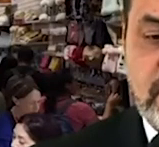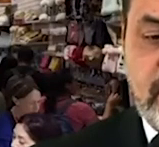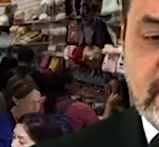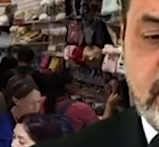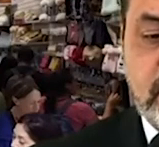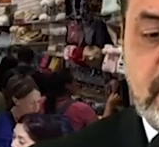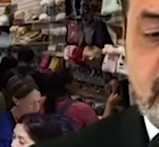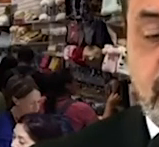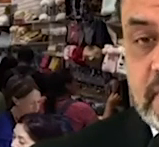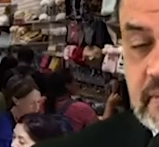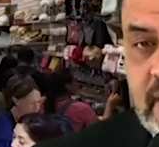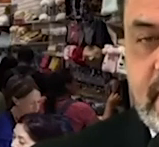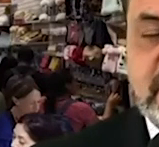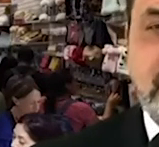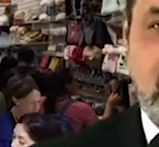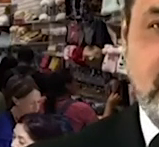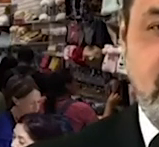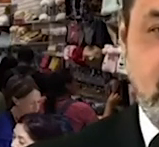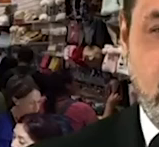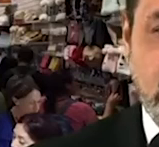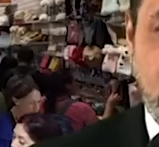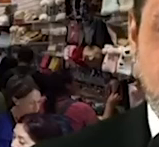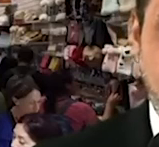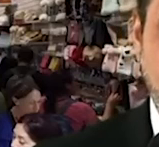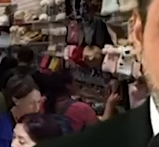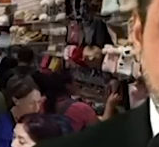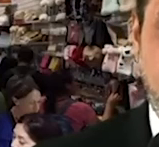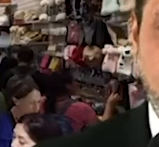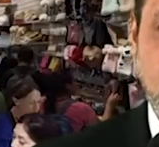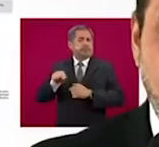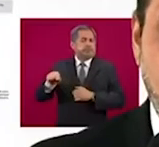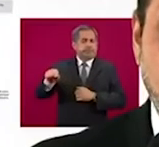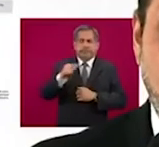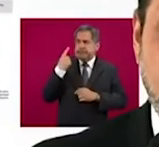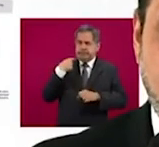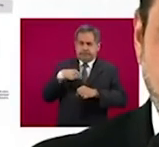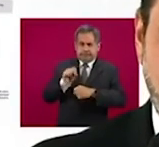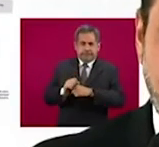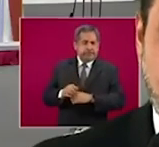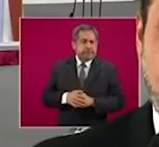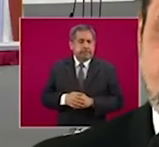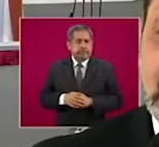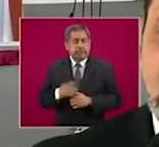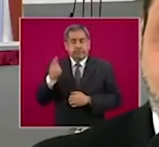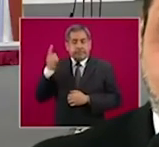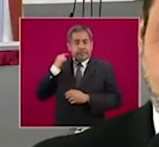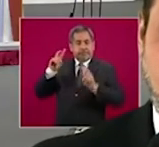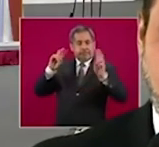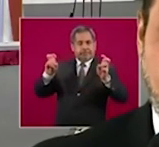conocer sus cifras, por tanto, pues habrá que esperar las cifras oficiales de los empresarios y los comerciantes para ver